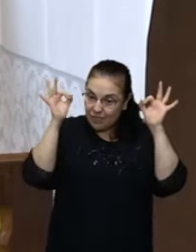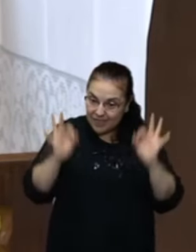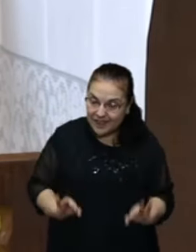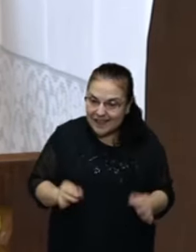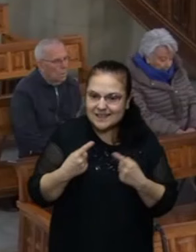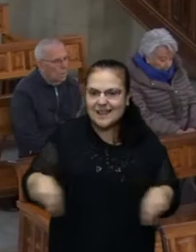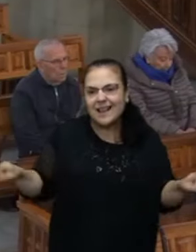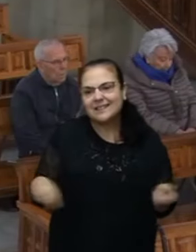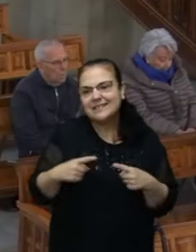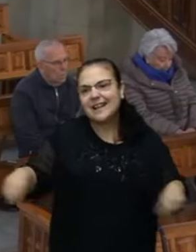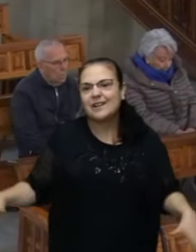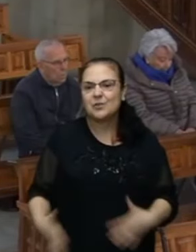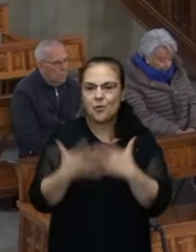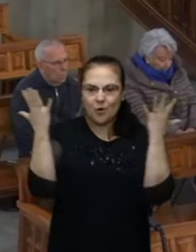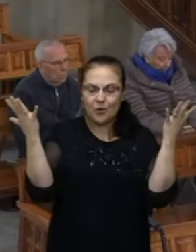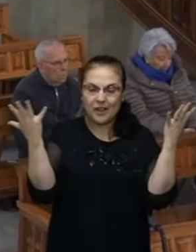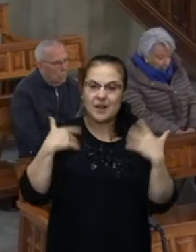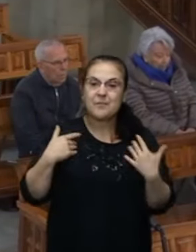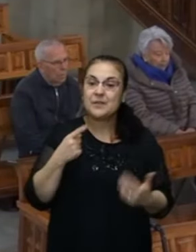gloria.